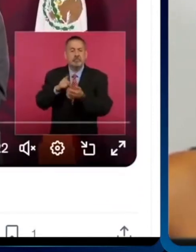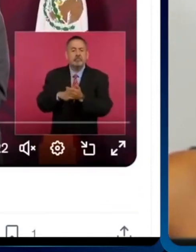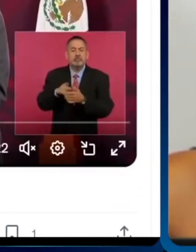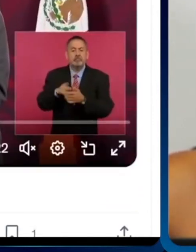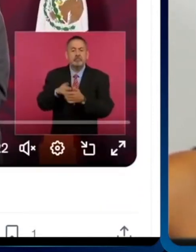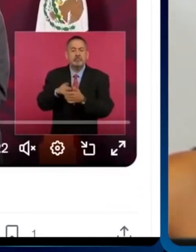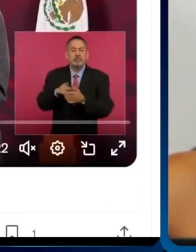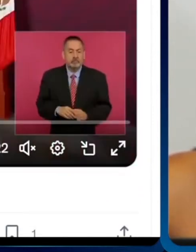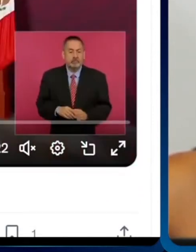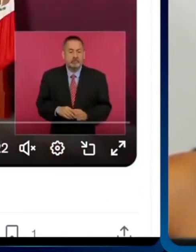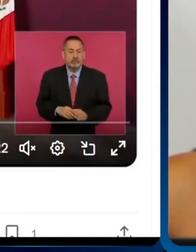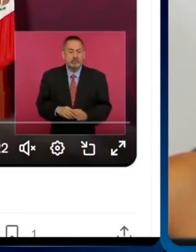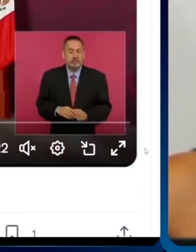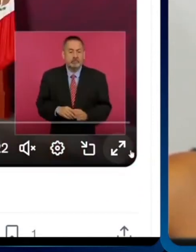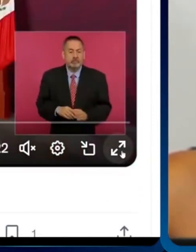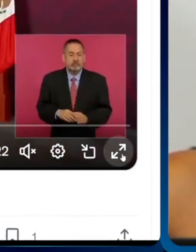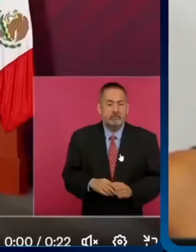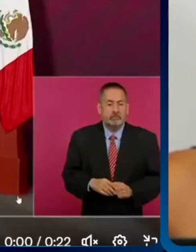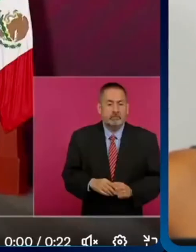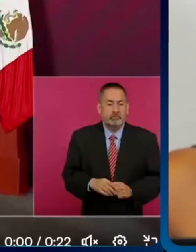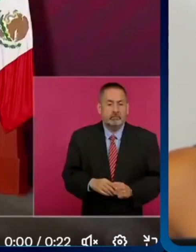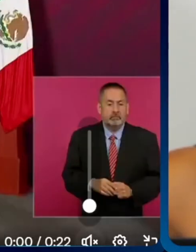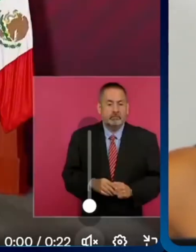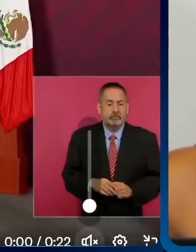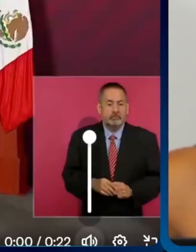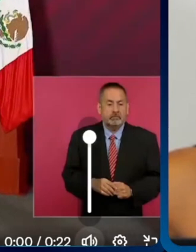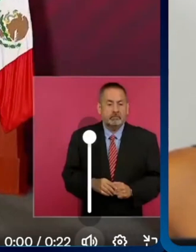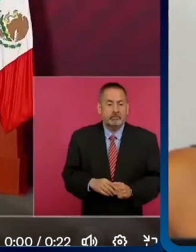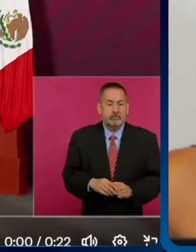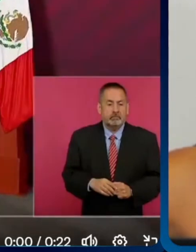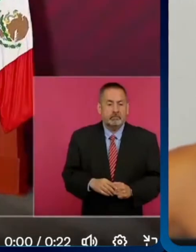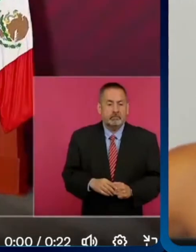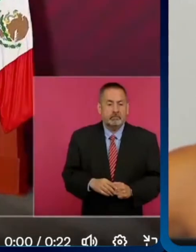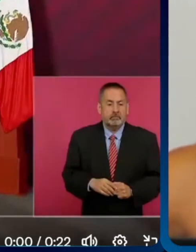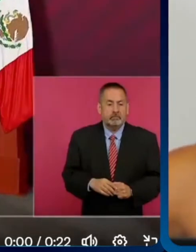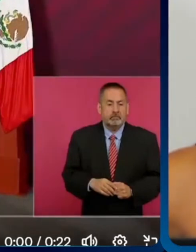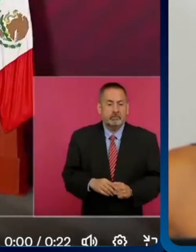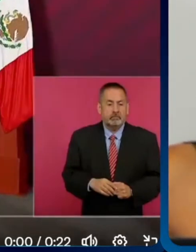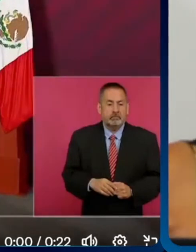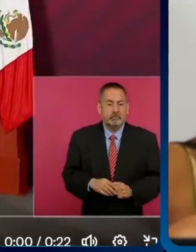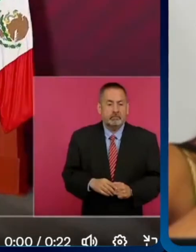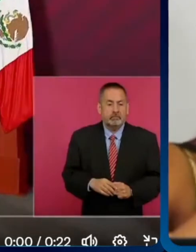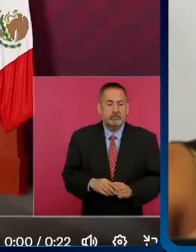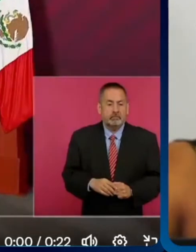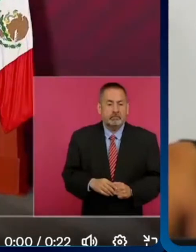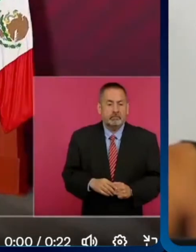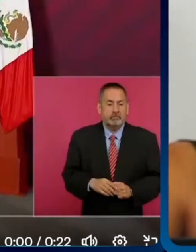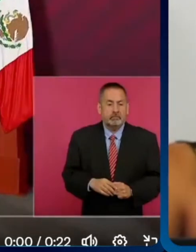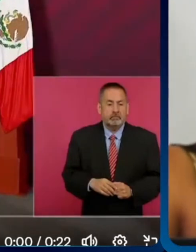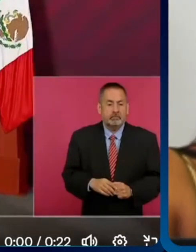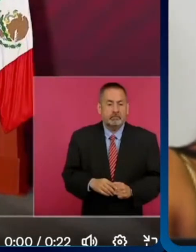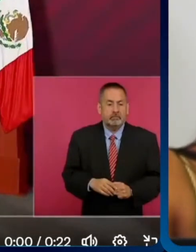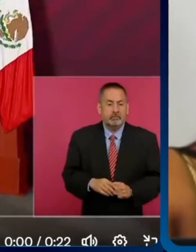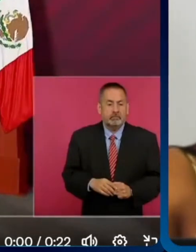medios. Por ejemplo, aquí te presento algo que sucedió en mi municipio, literalmente en una de las zonas